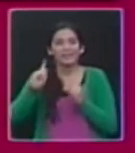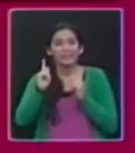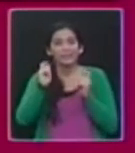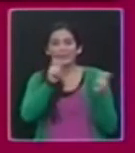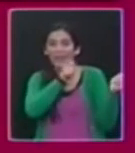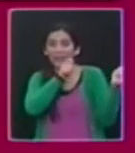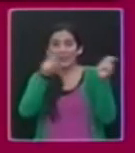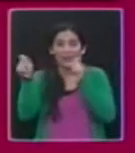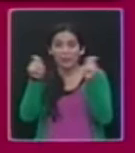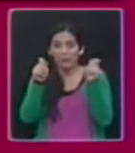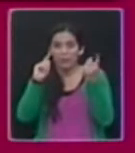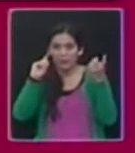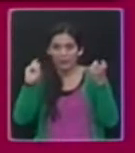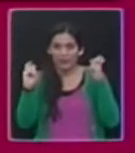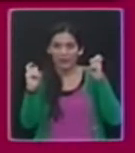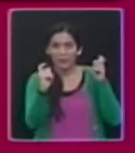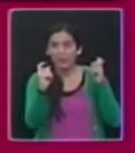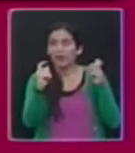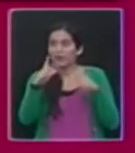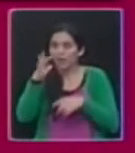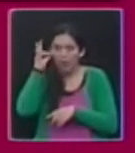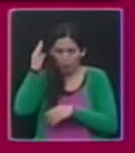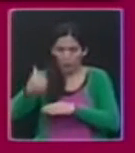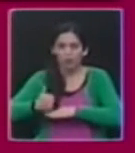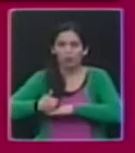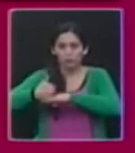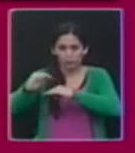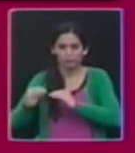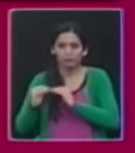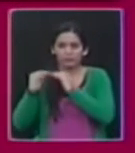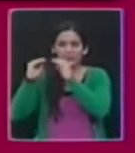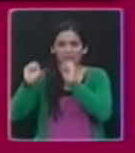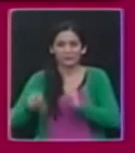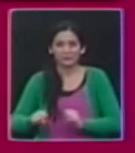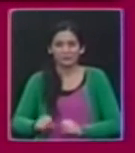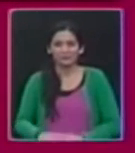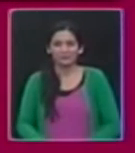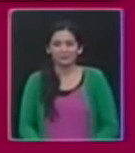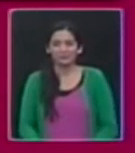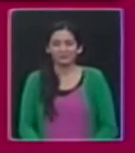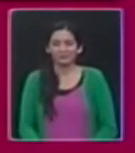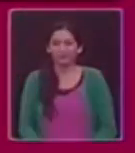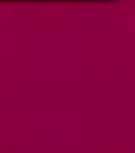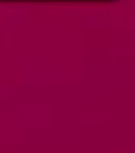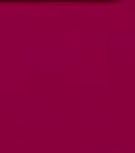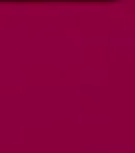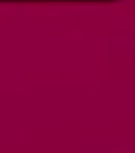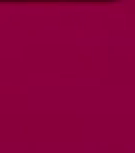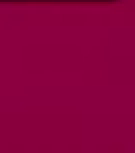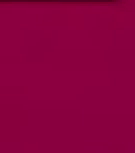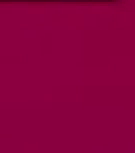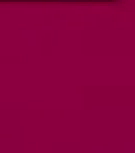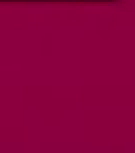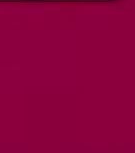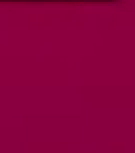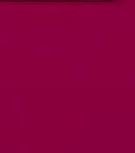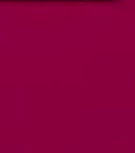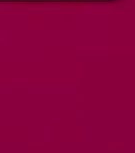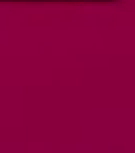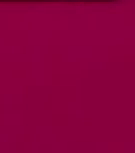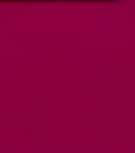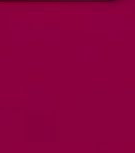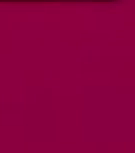para mejorar estas cifras. Ahora, ¿cuál es el objetivo principal? Nuestro objetivo principal tiene dos